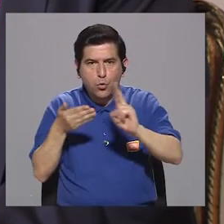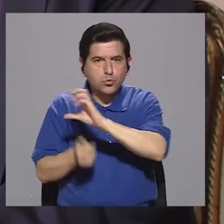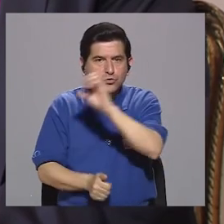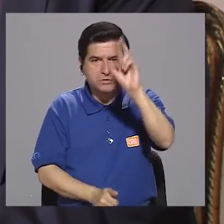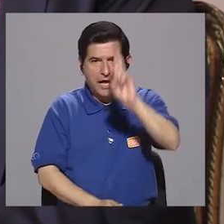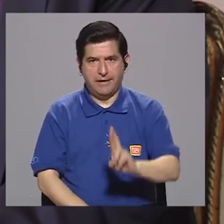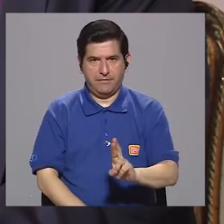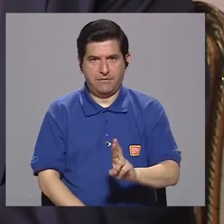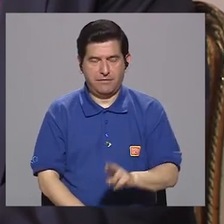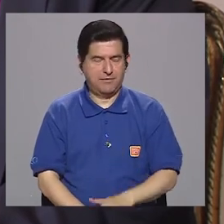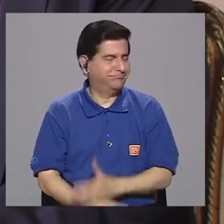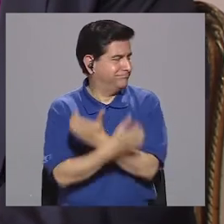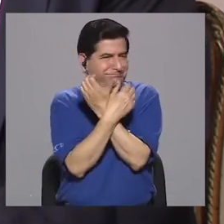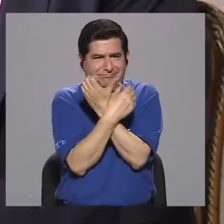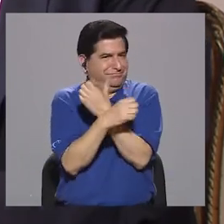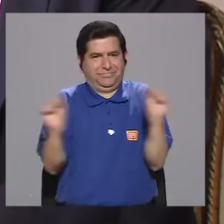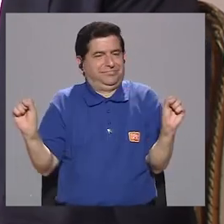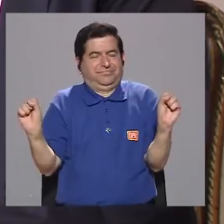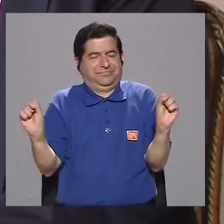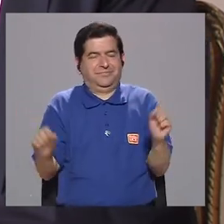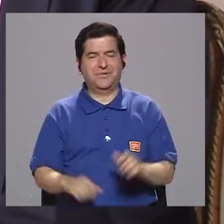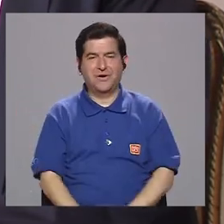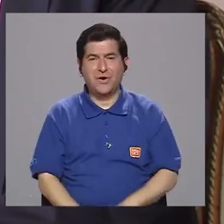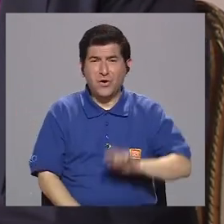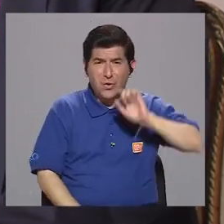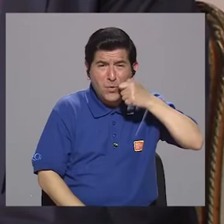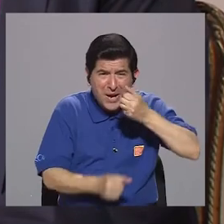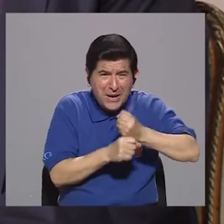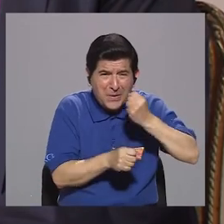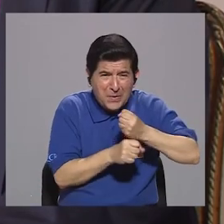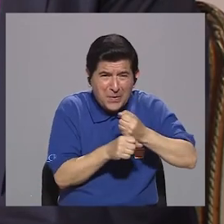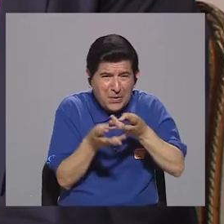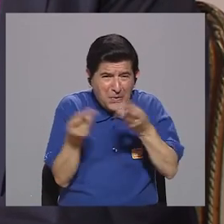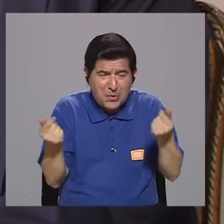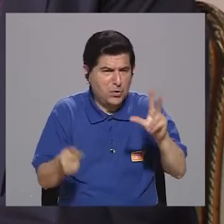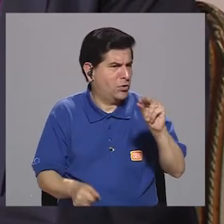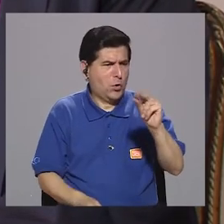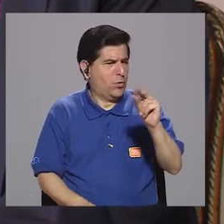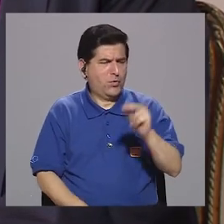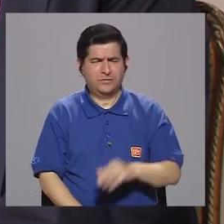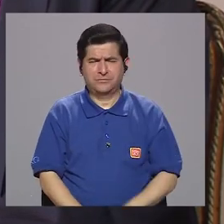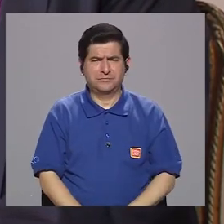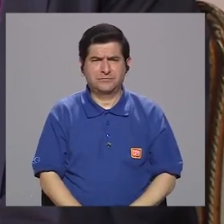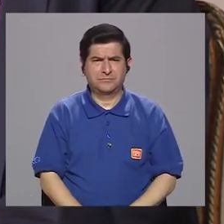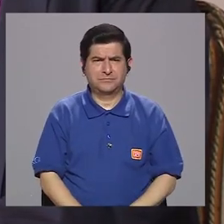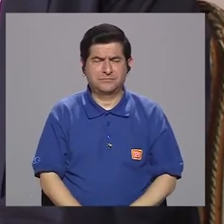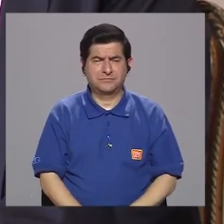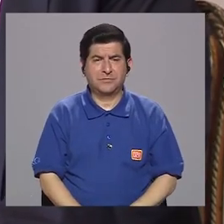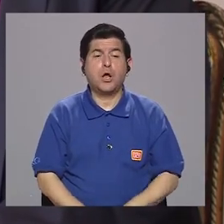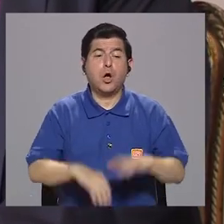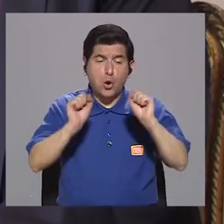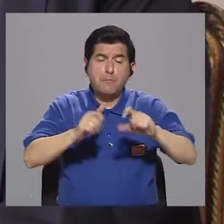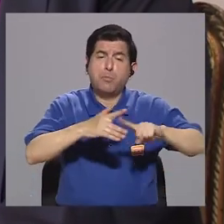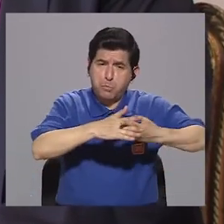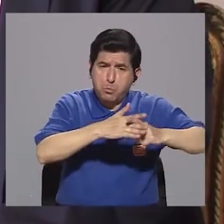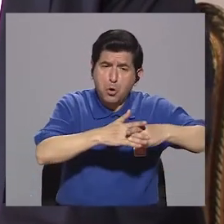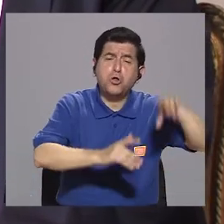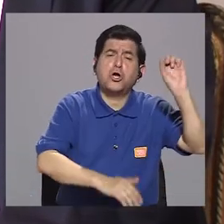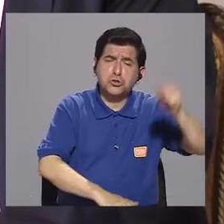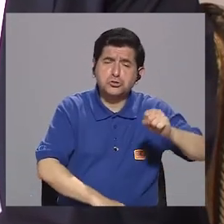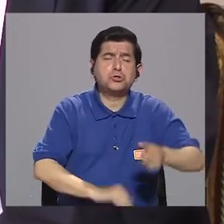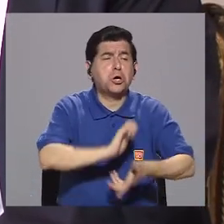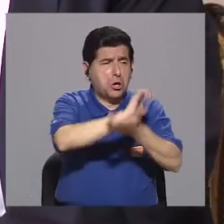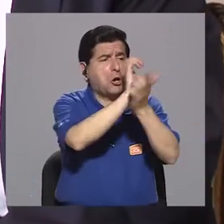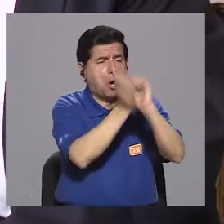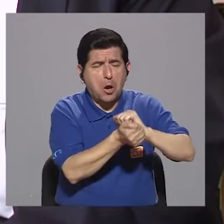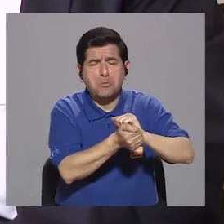Costa Rica, es imposible. El código de trabajo. No, son cosas que se pueden mejorar. Que se pueden